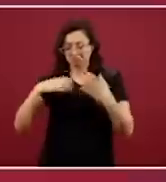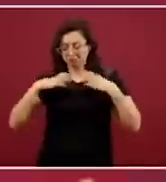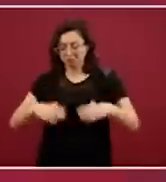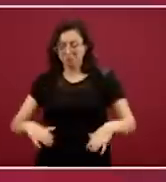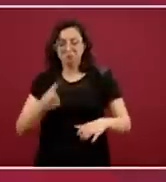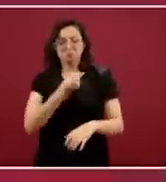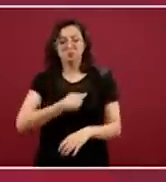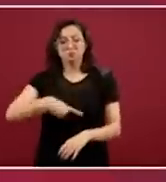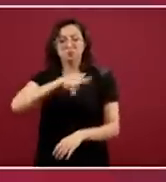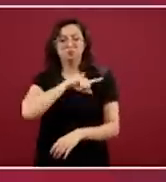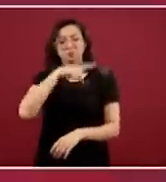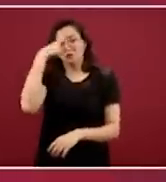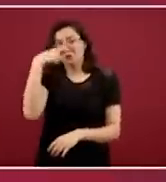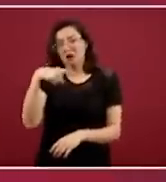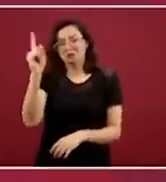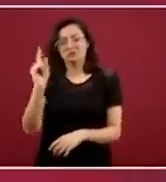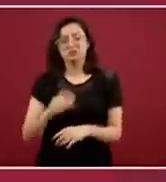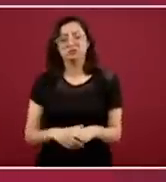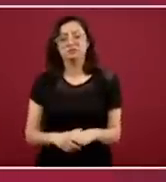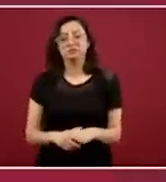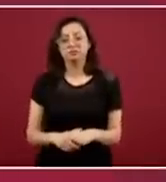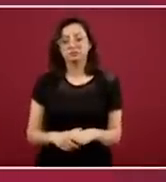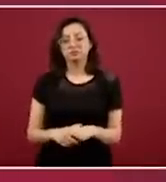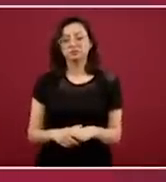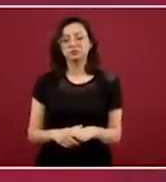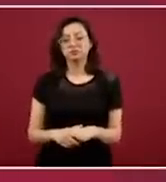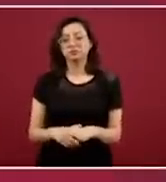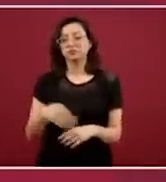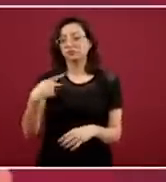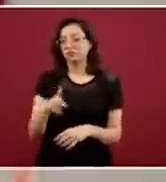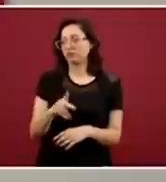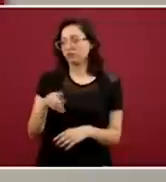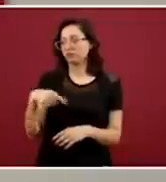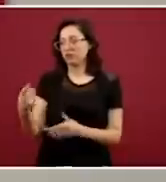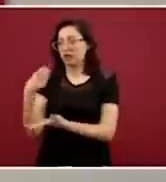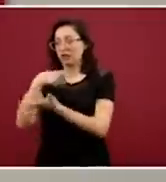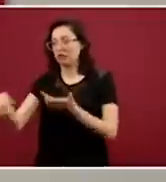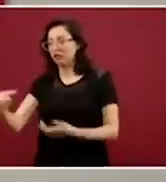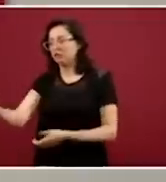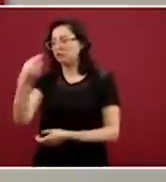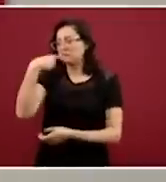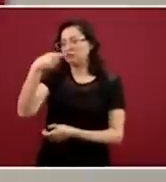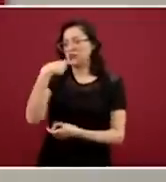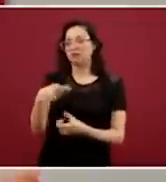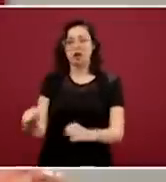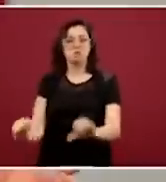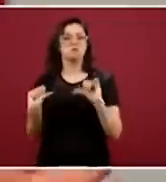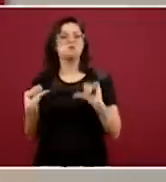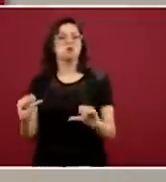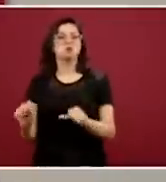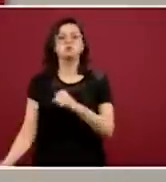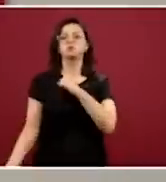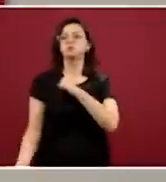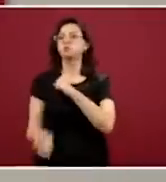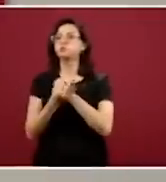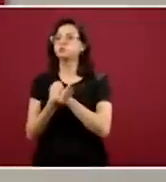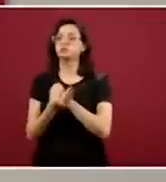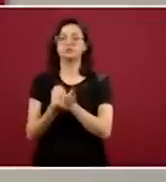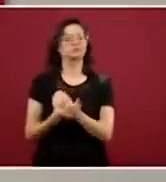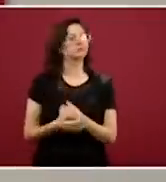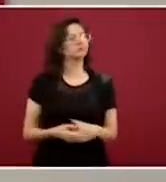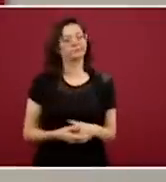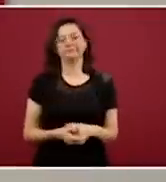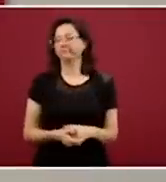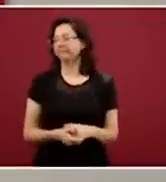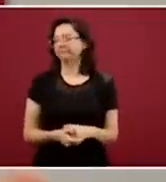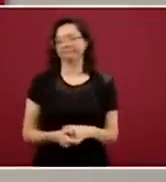estar facilitado, pero no quiere decir que es una vacuna, no quiere decir que es una protección, no quiere decir que de manera específica